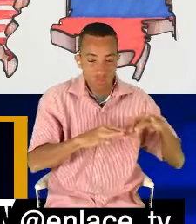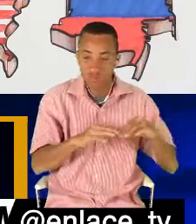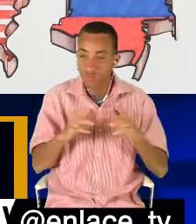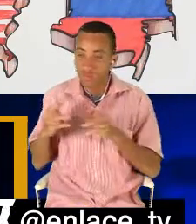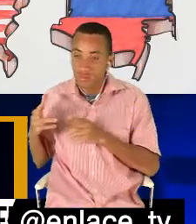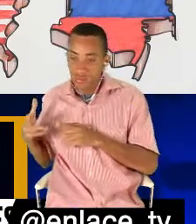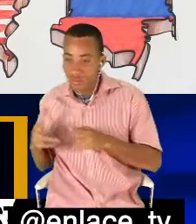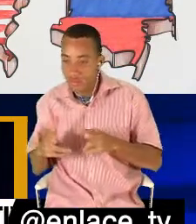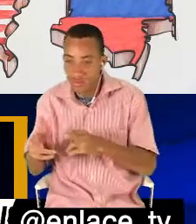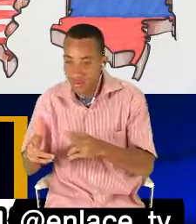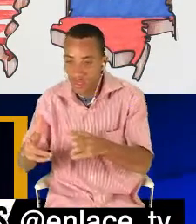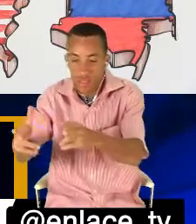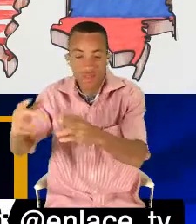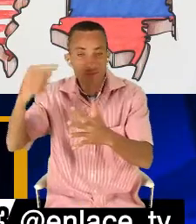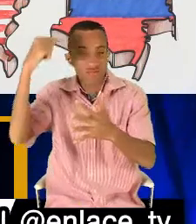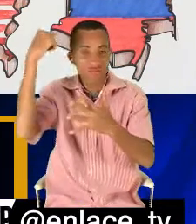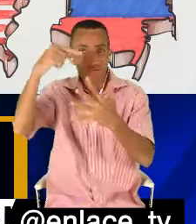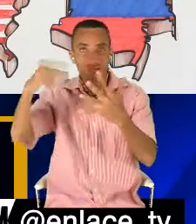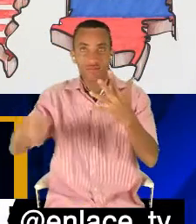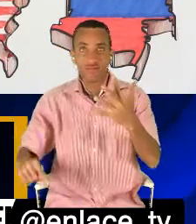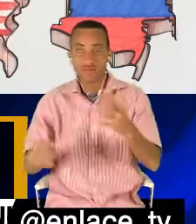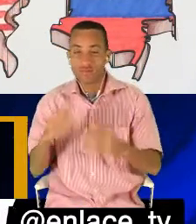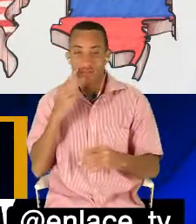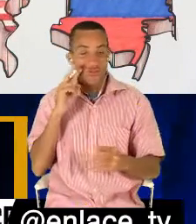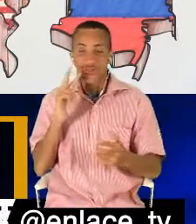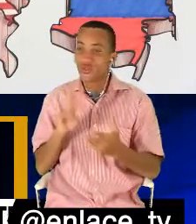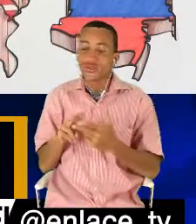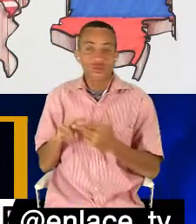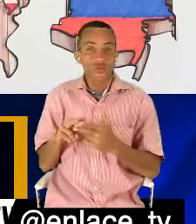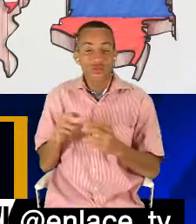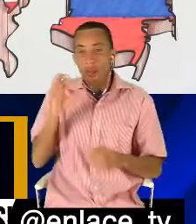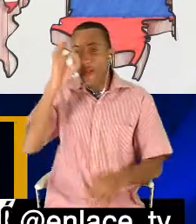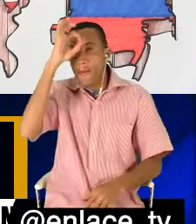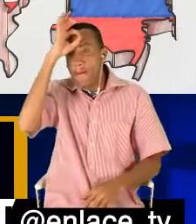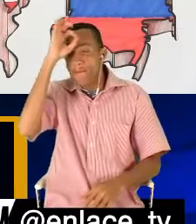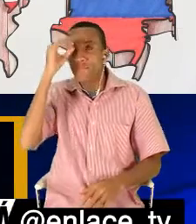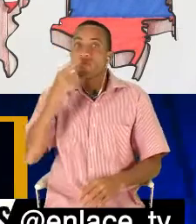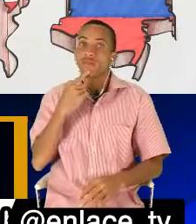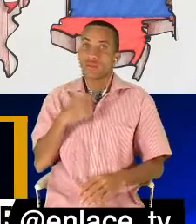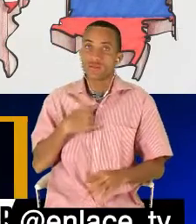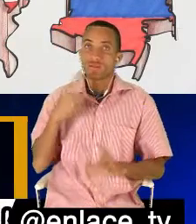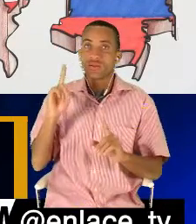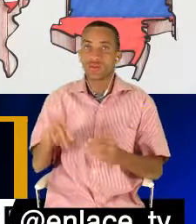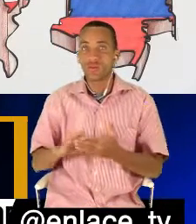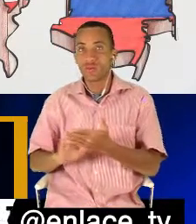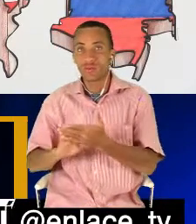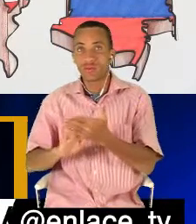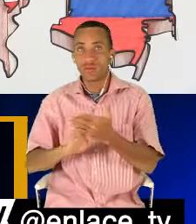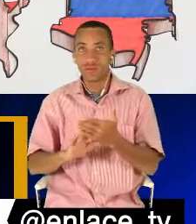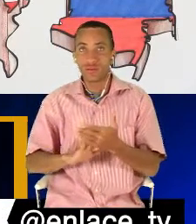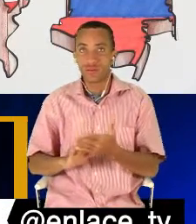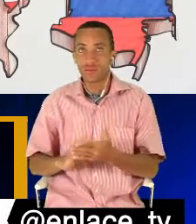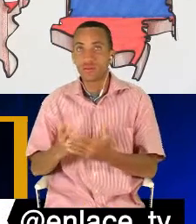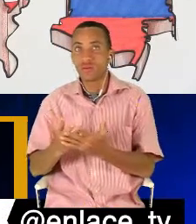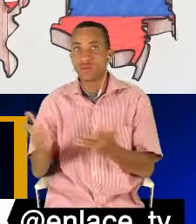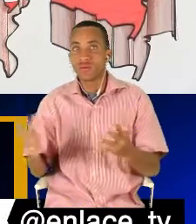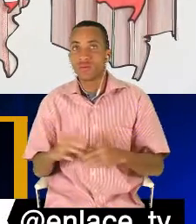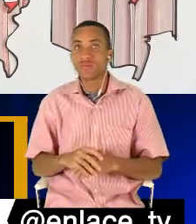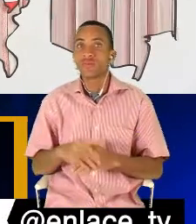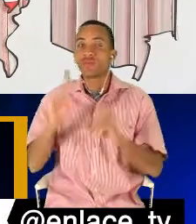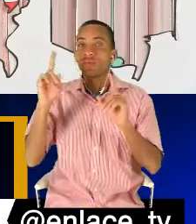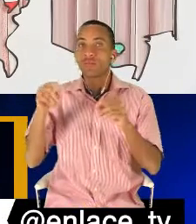los caños, etcétera, etcétera, no son bien conocidas. Y pues nos dicen que todo se soluciona con ciertas técnicas como la integridad